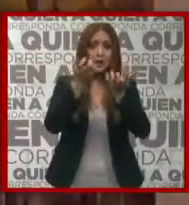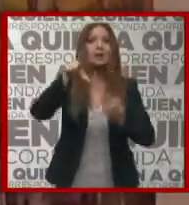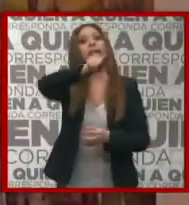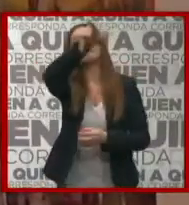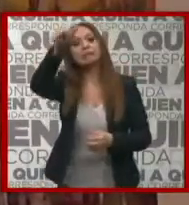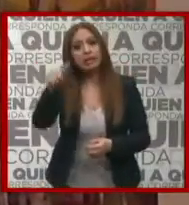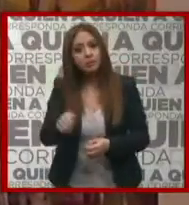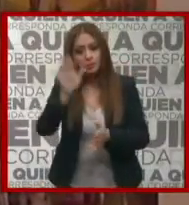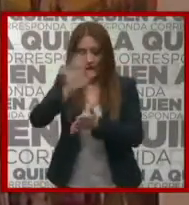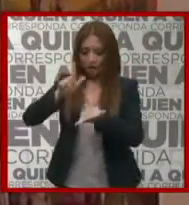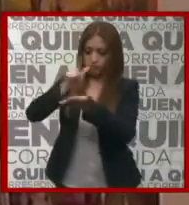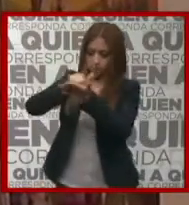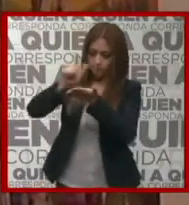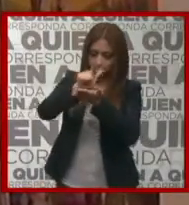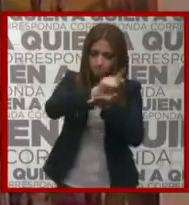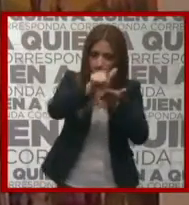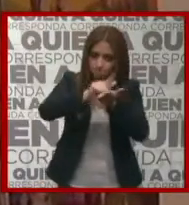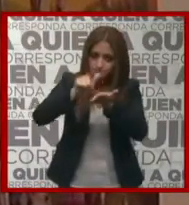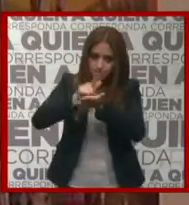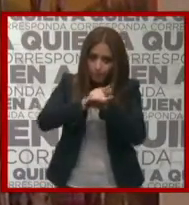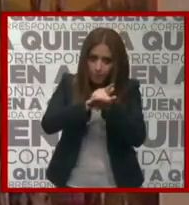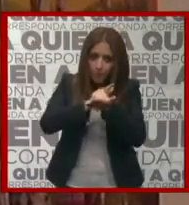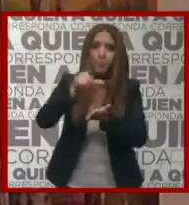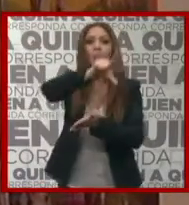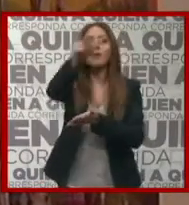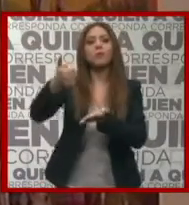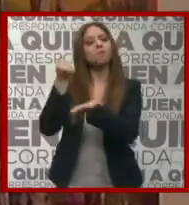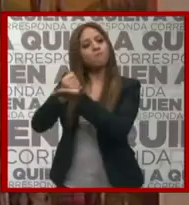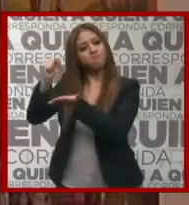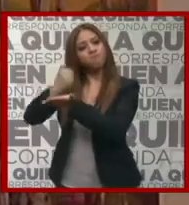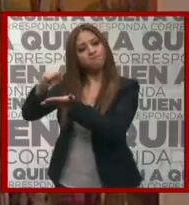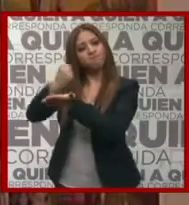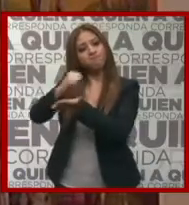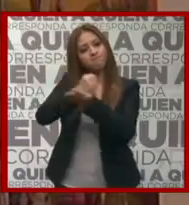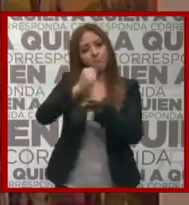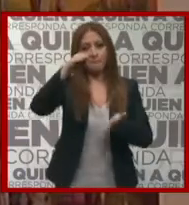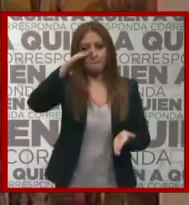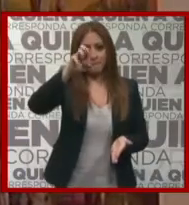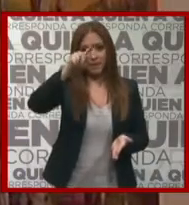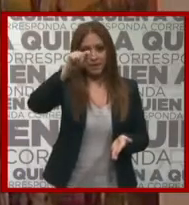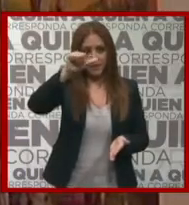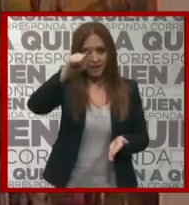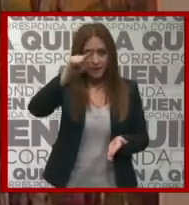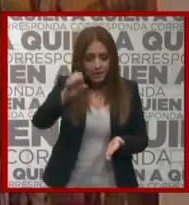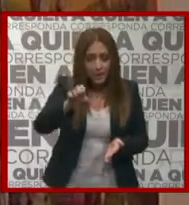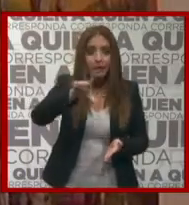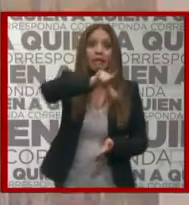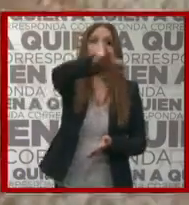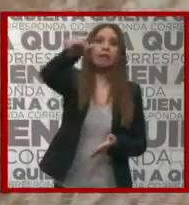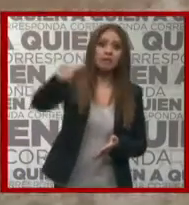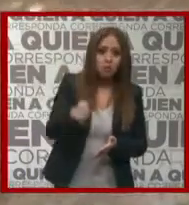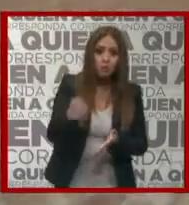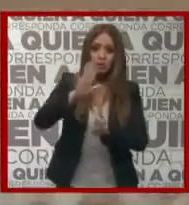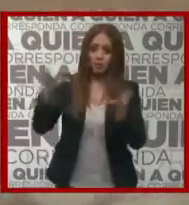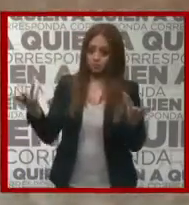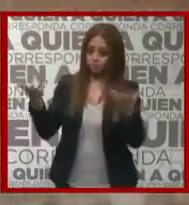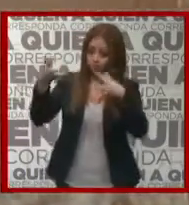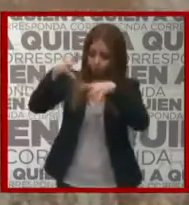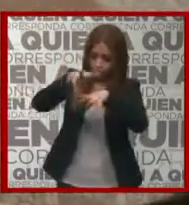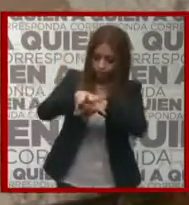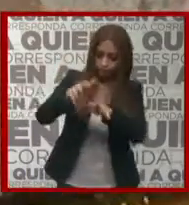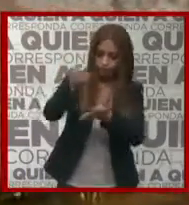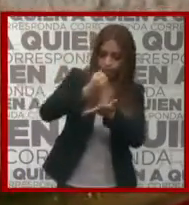se lava. Y de ahí ya se muele en el metate. Y de ahí ya se muelen sus ingredientes. Pues nada más